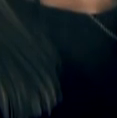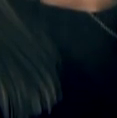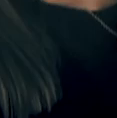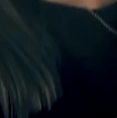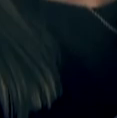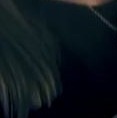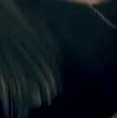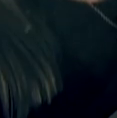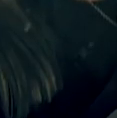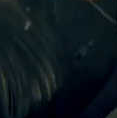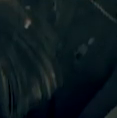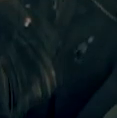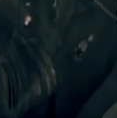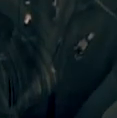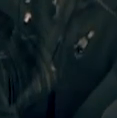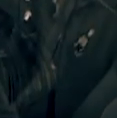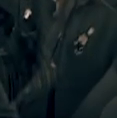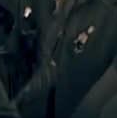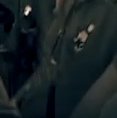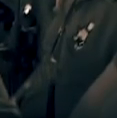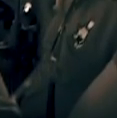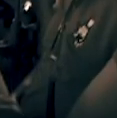jóvenes por la vida,